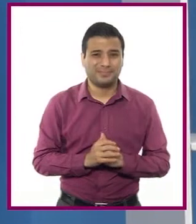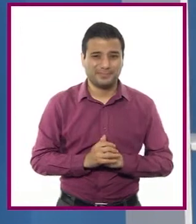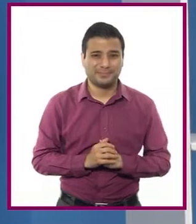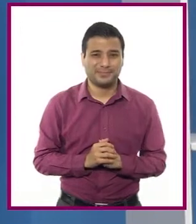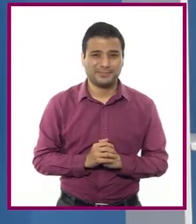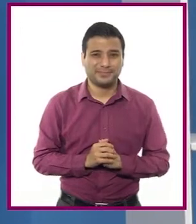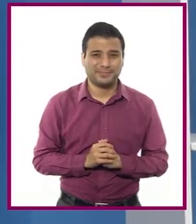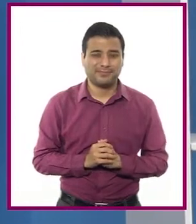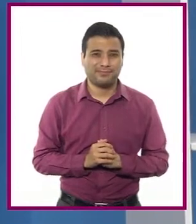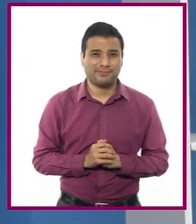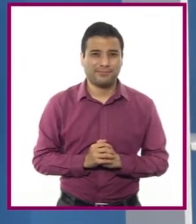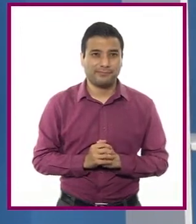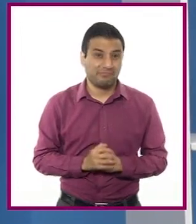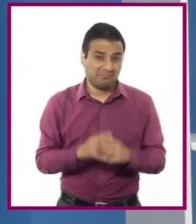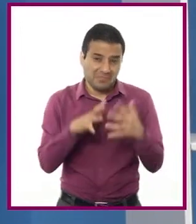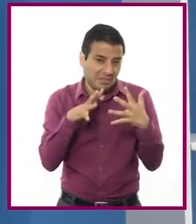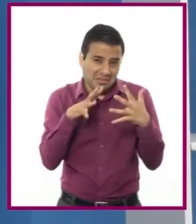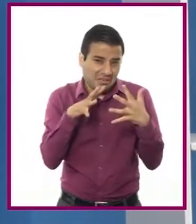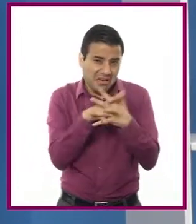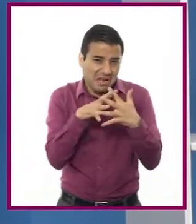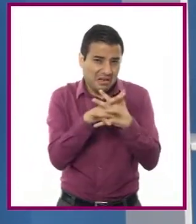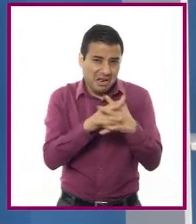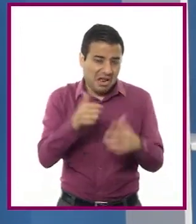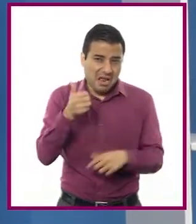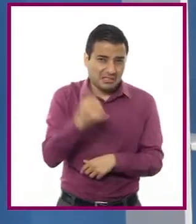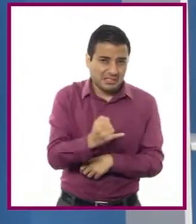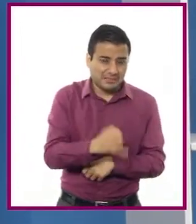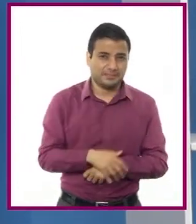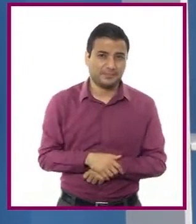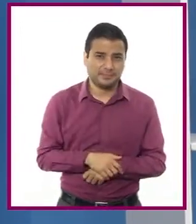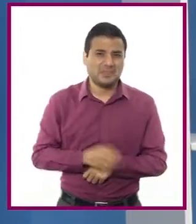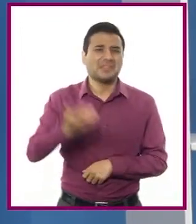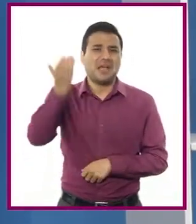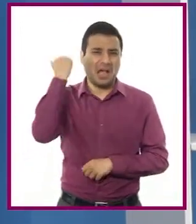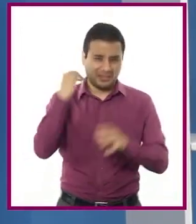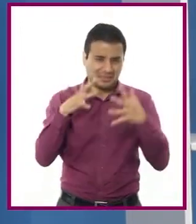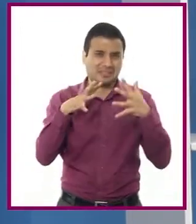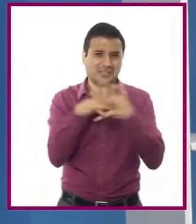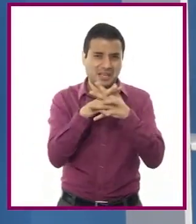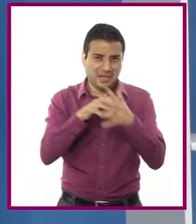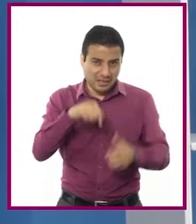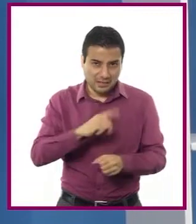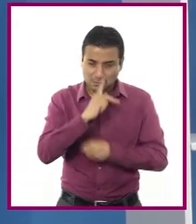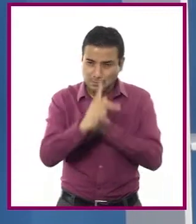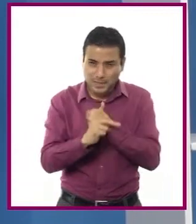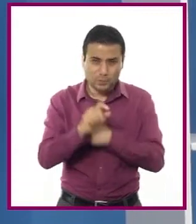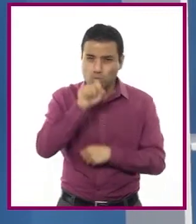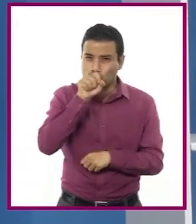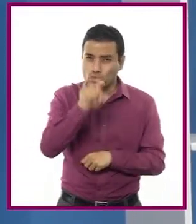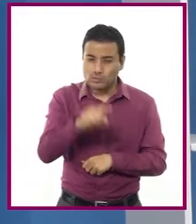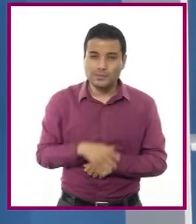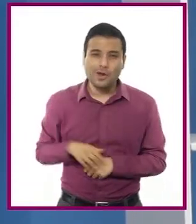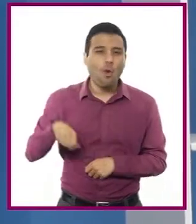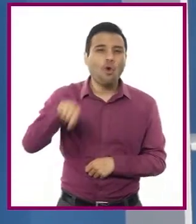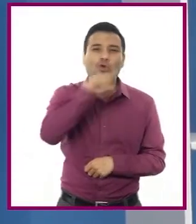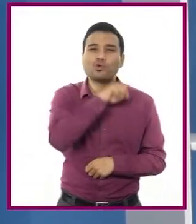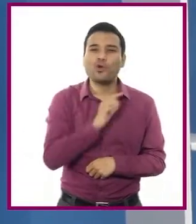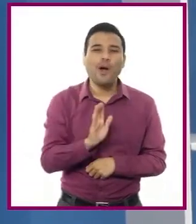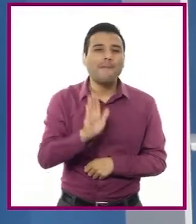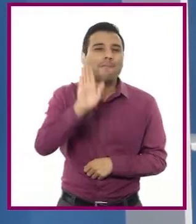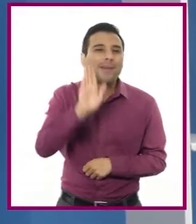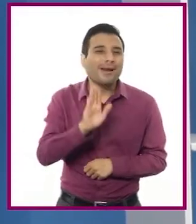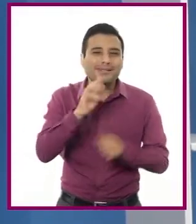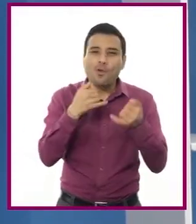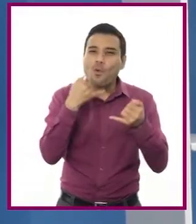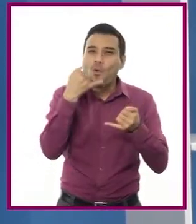Pero una guerra siempre es así. En la Gran Guerra Patria fue lo mismo. Para nosotros era como un juego.